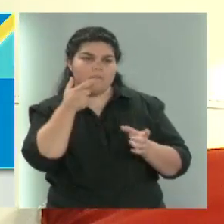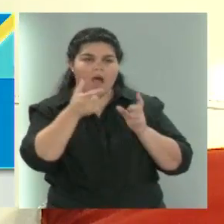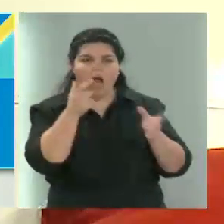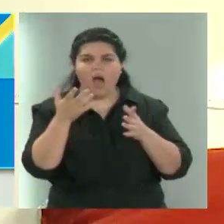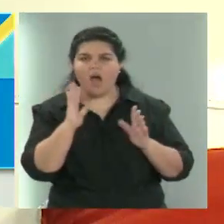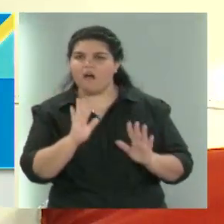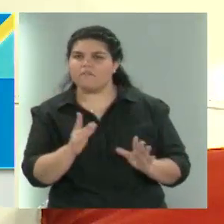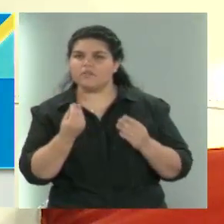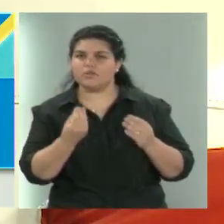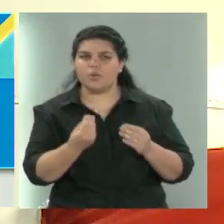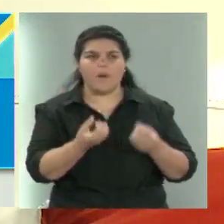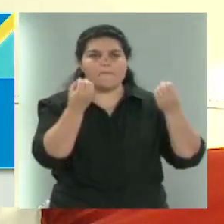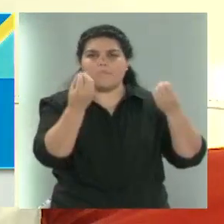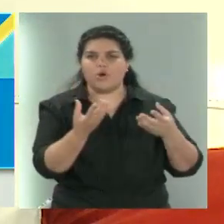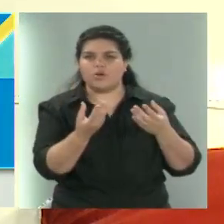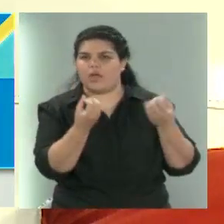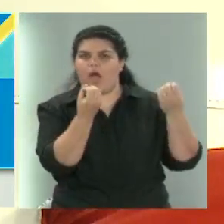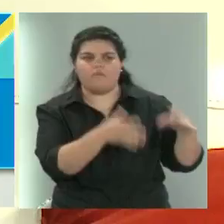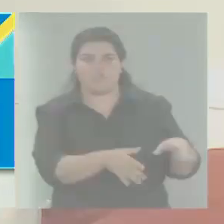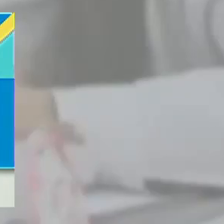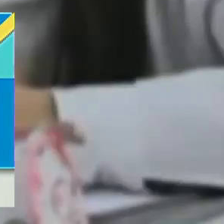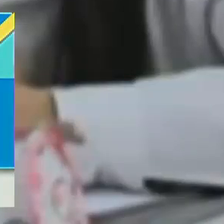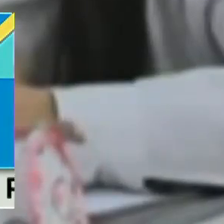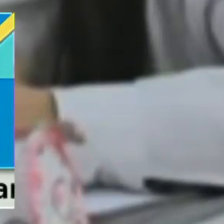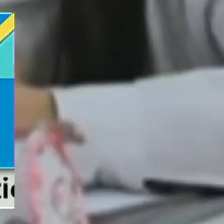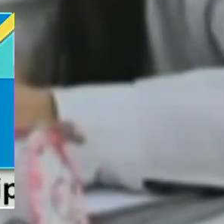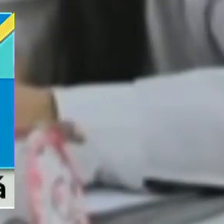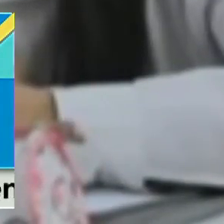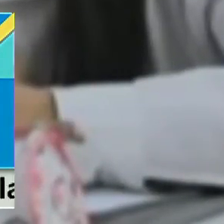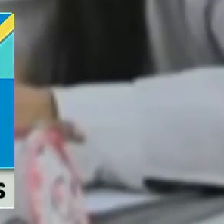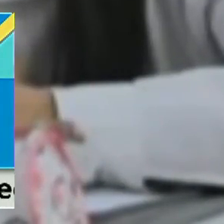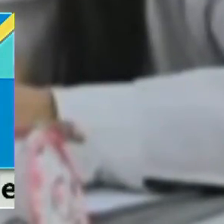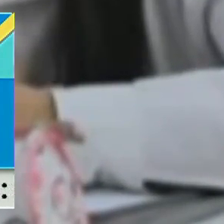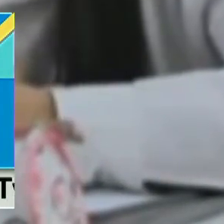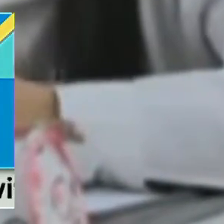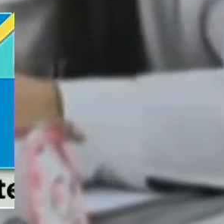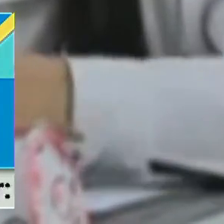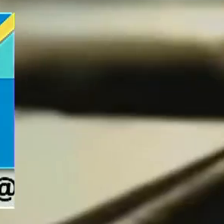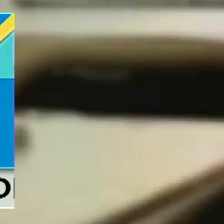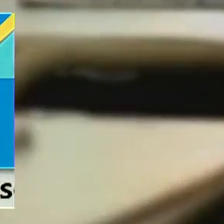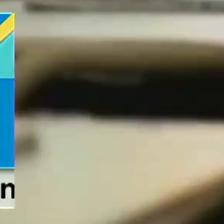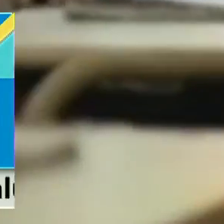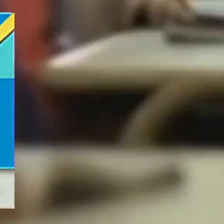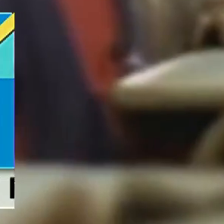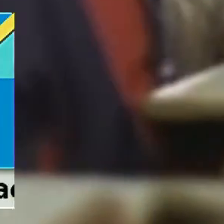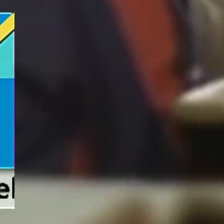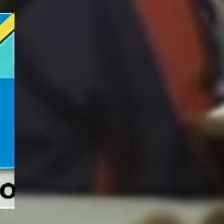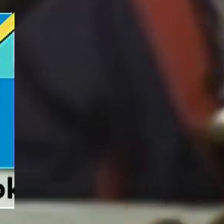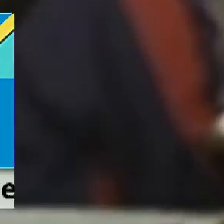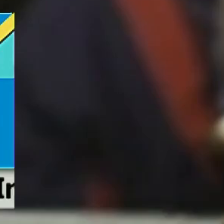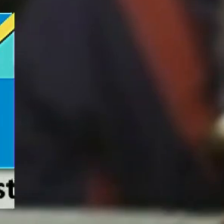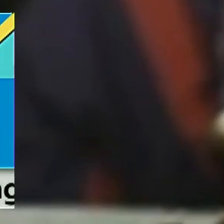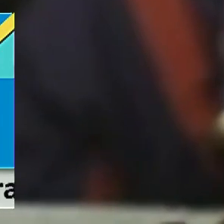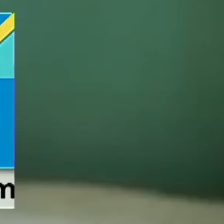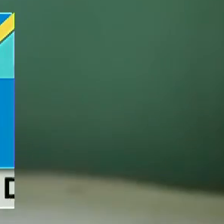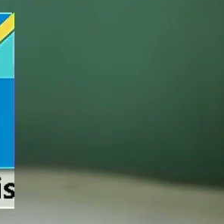ver los motivos, los problemas que habían tenido. Muchos de ellos habían sufrido situaciones de violencia de sus compañeros y lo habían llevado